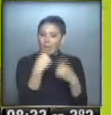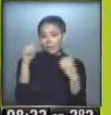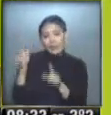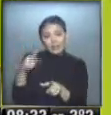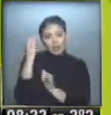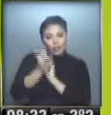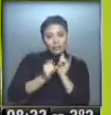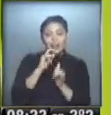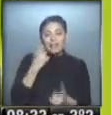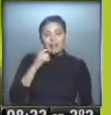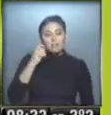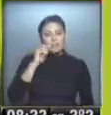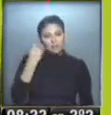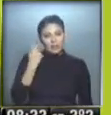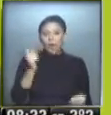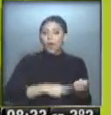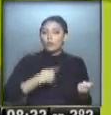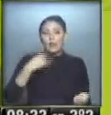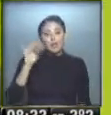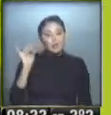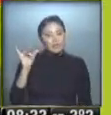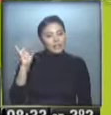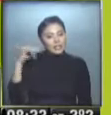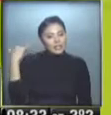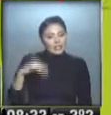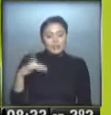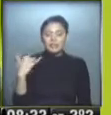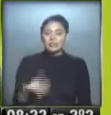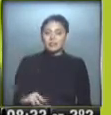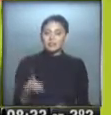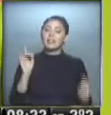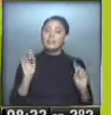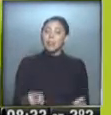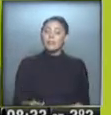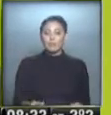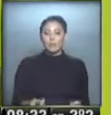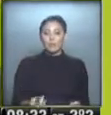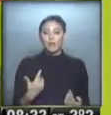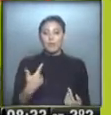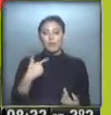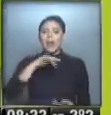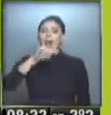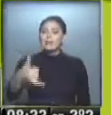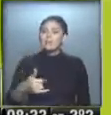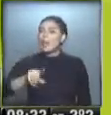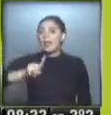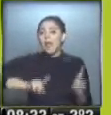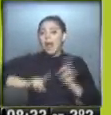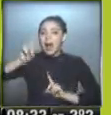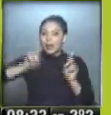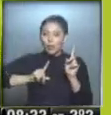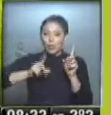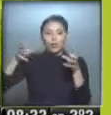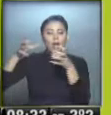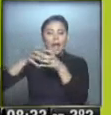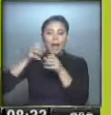Una muy buena costumbre que costó mucho imponer, que costó mucho también que fuera admitida por algunas